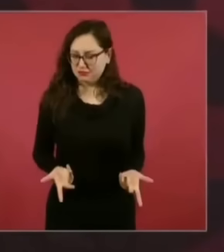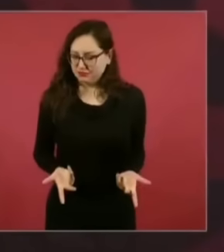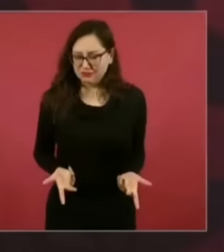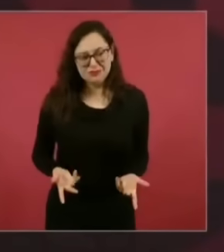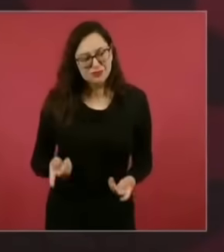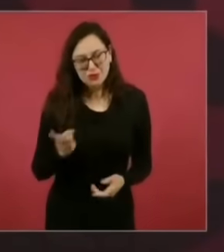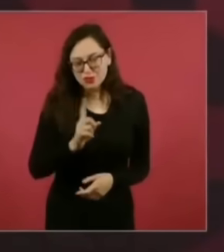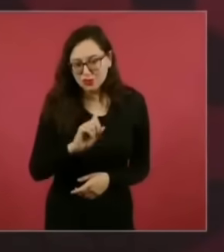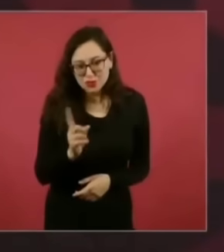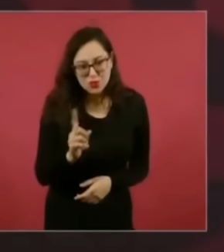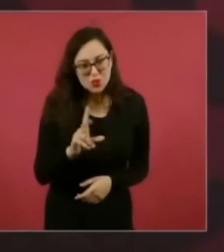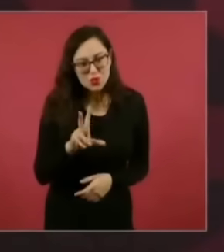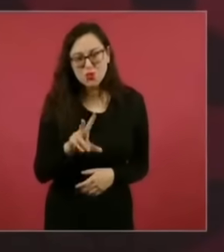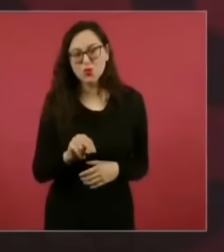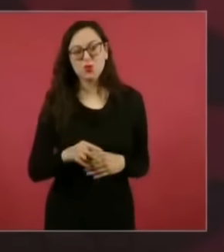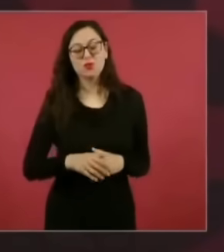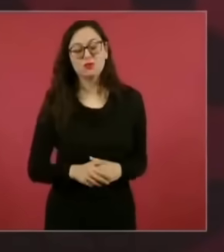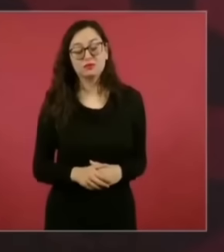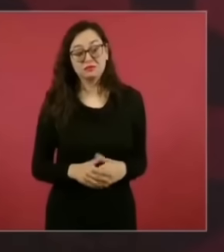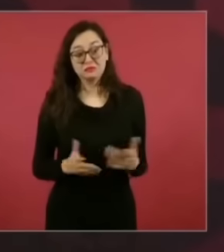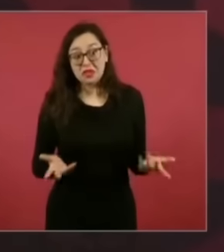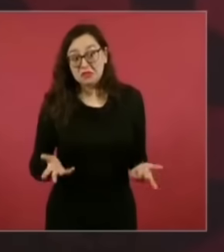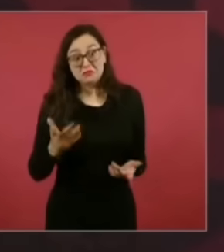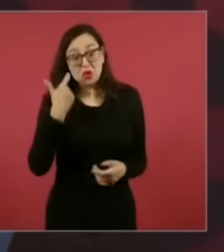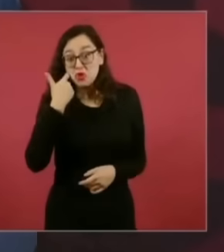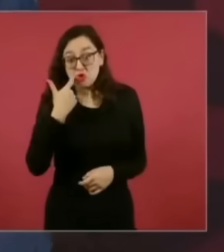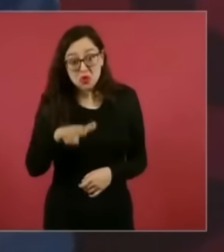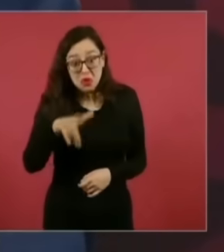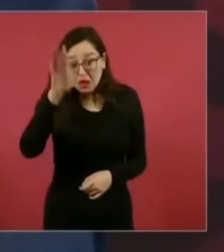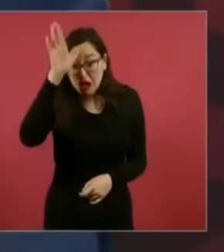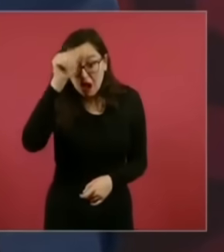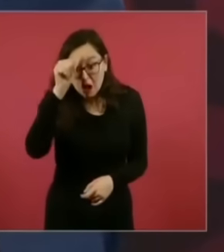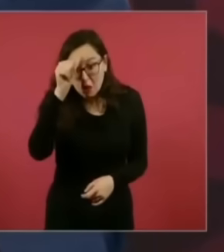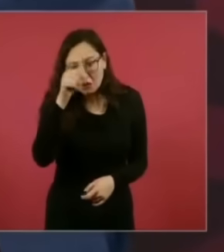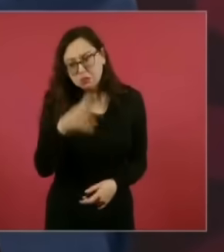Entonces, pues se tuvo que